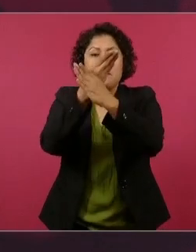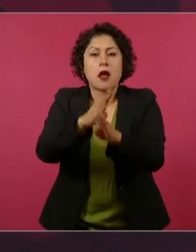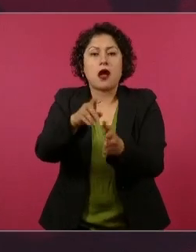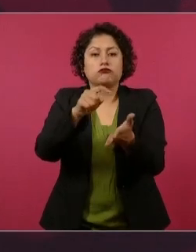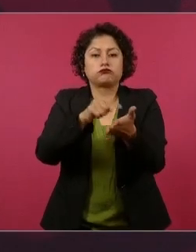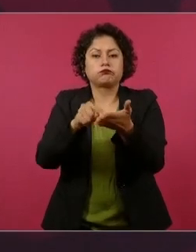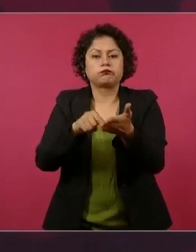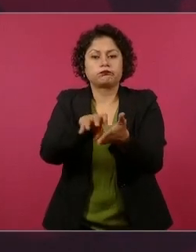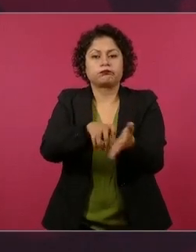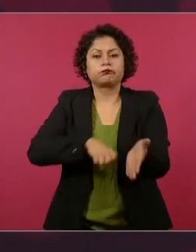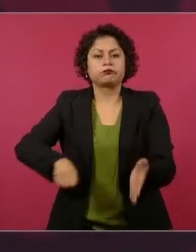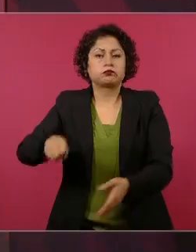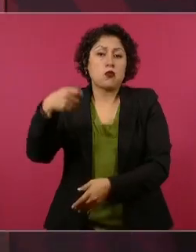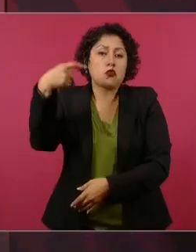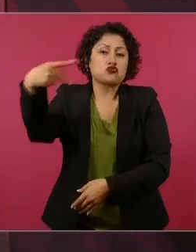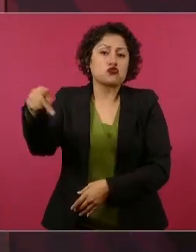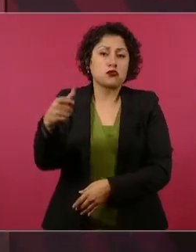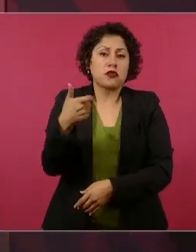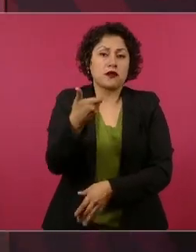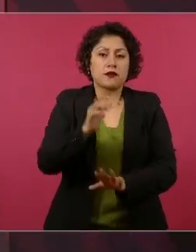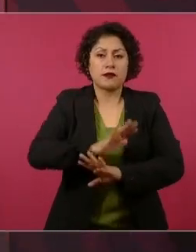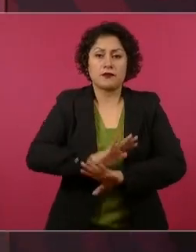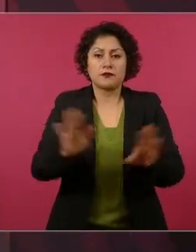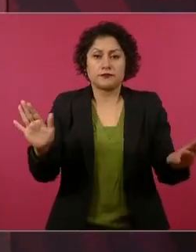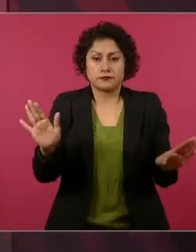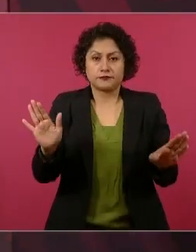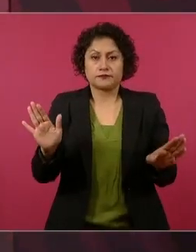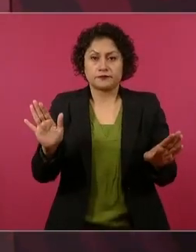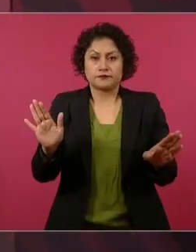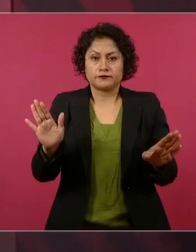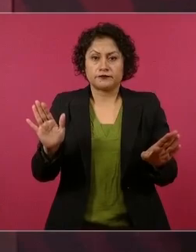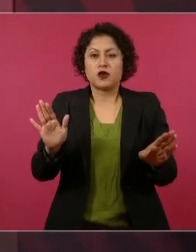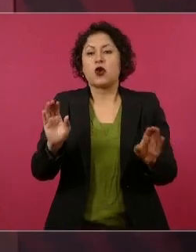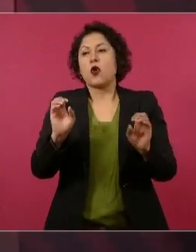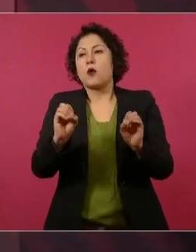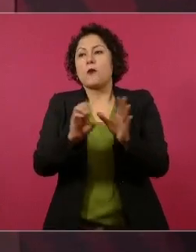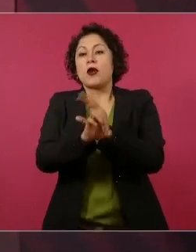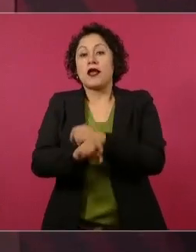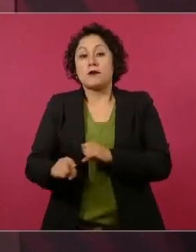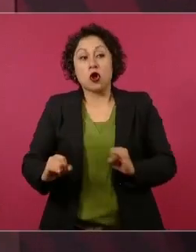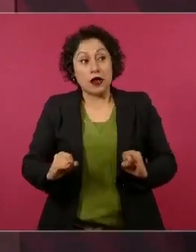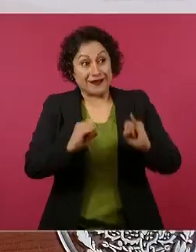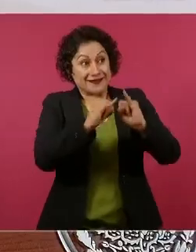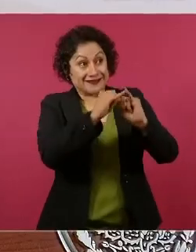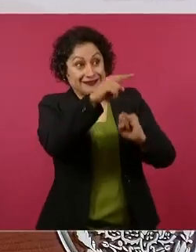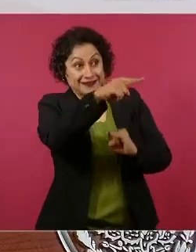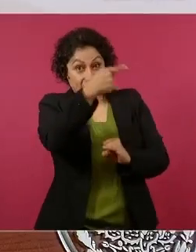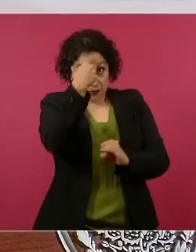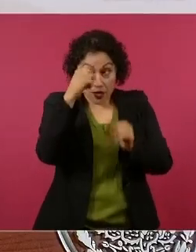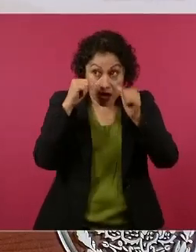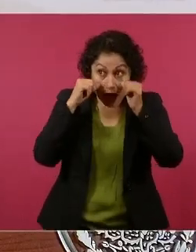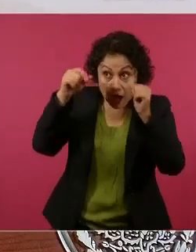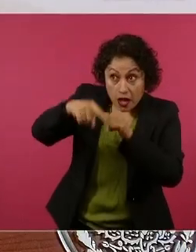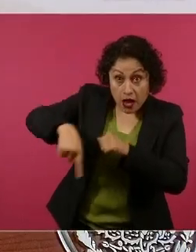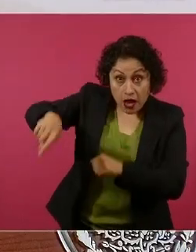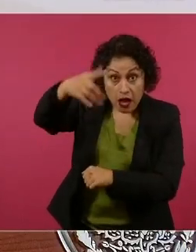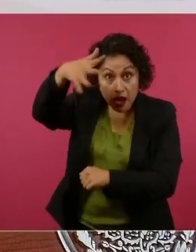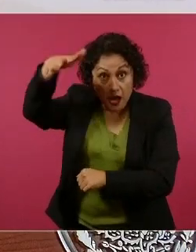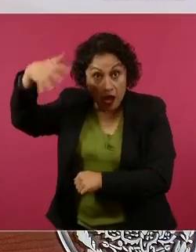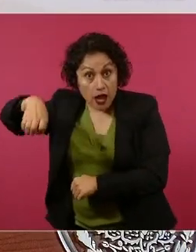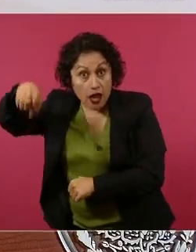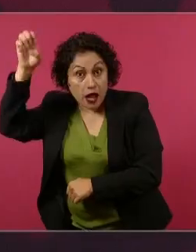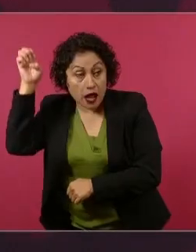No hay un instituto para los adultos mayores, no hay un fideicomiso para los adultos